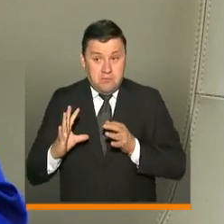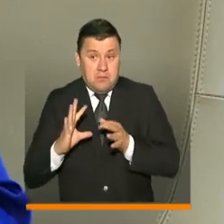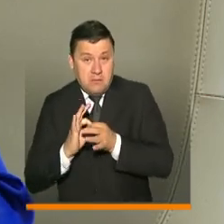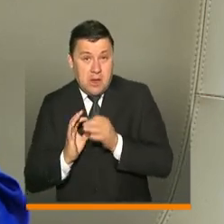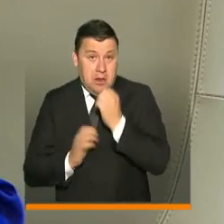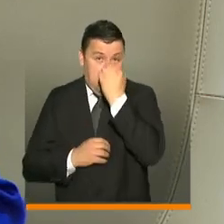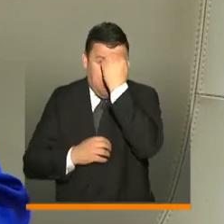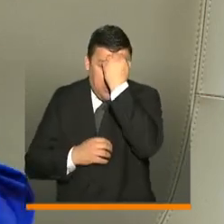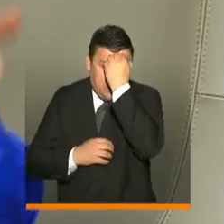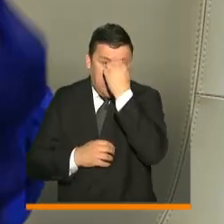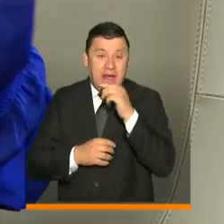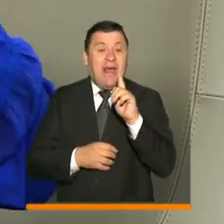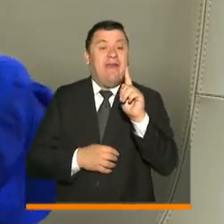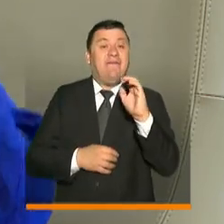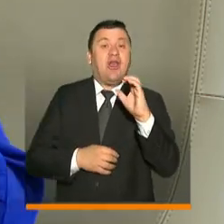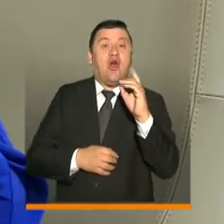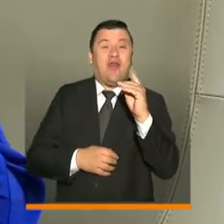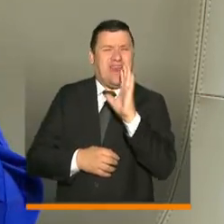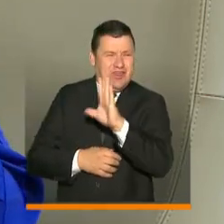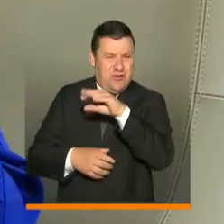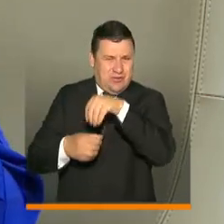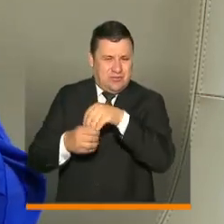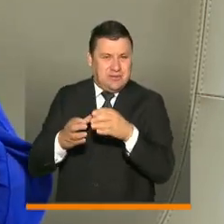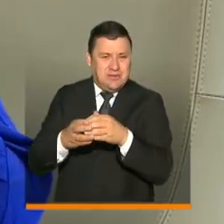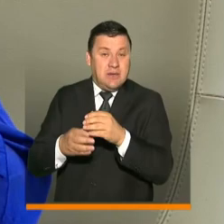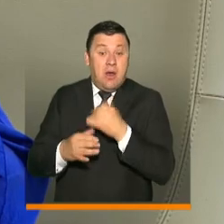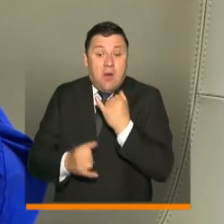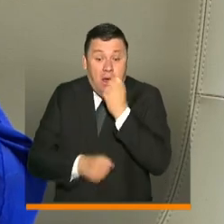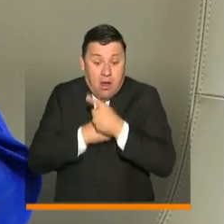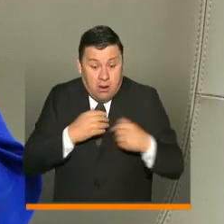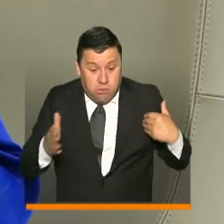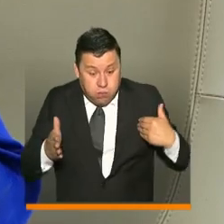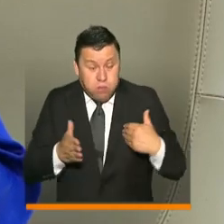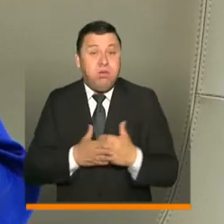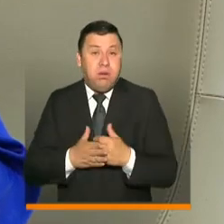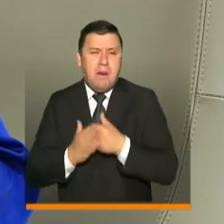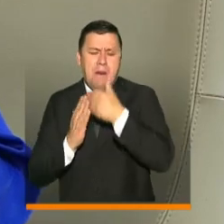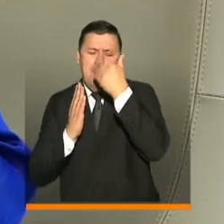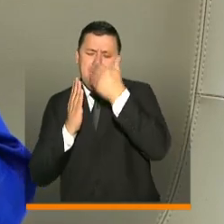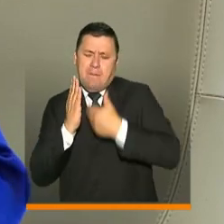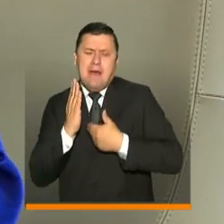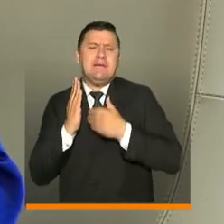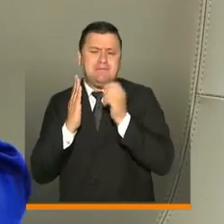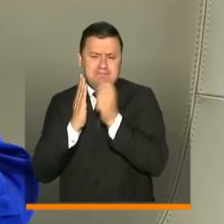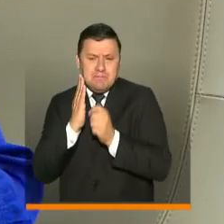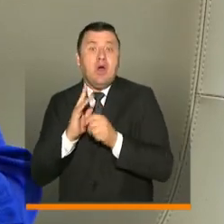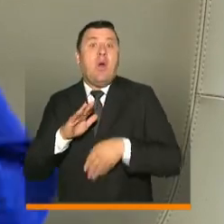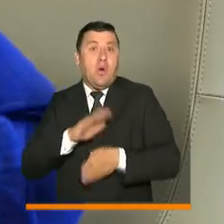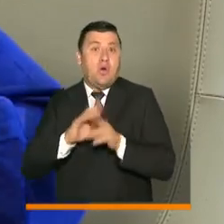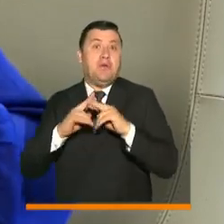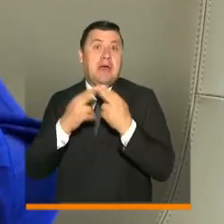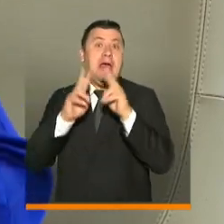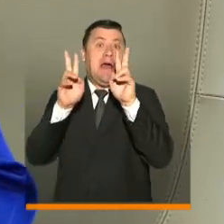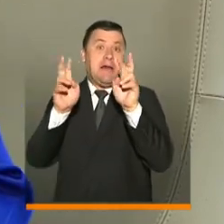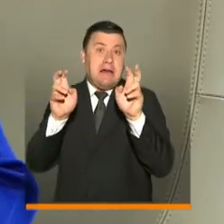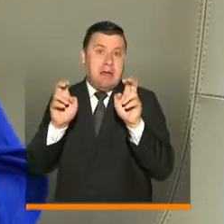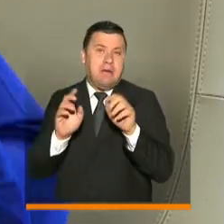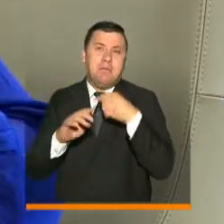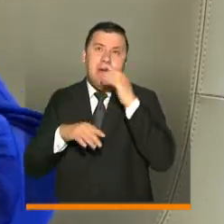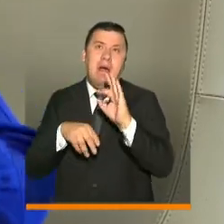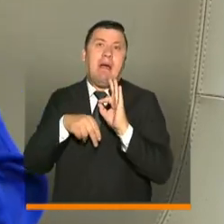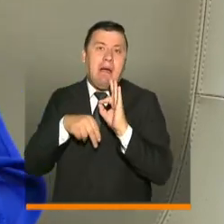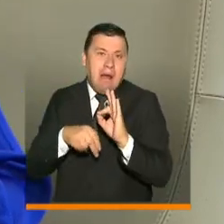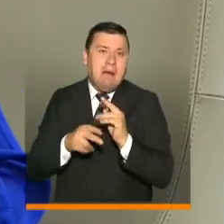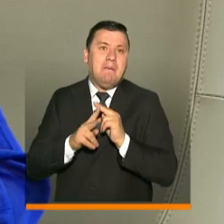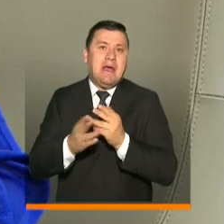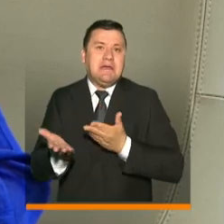con los maestros y con FECODE, particularmente este año, pues hemos seguido la agenda de reuniones que tenemos en diversos temas, temas de calidad, temas